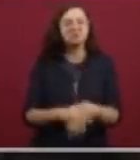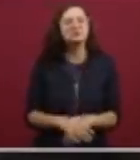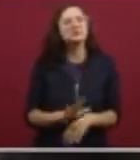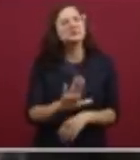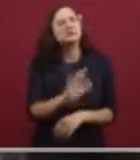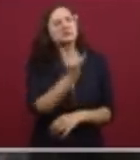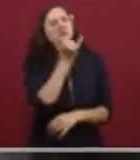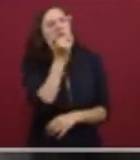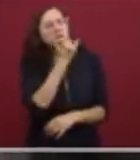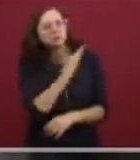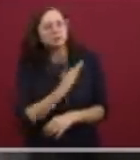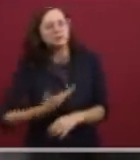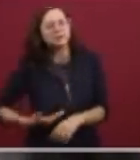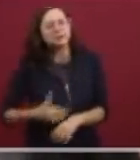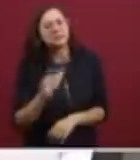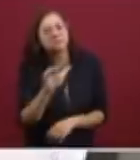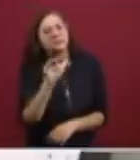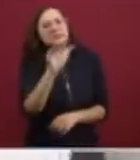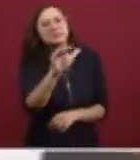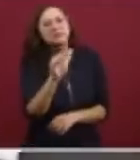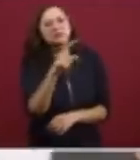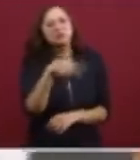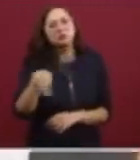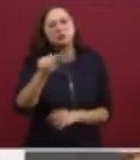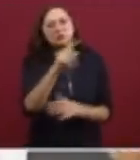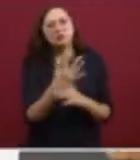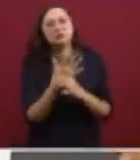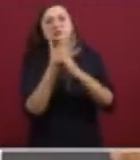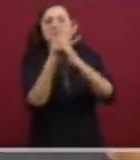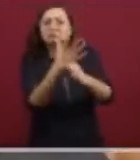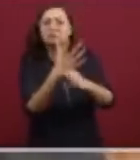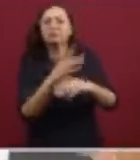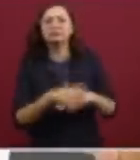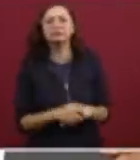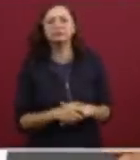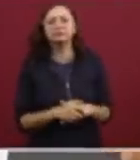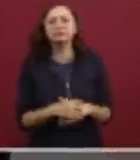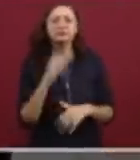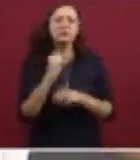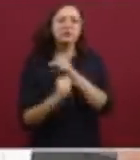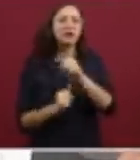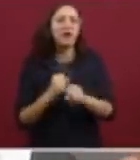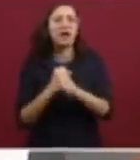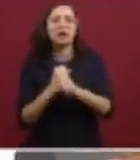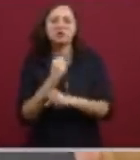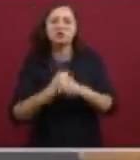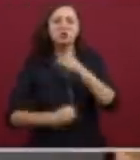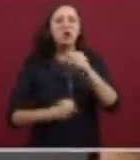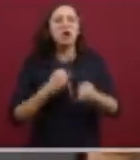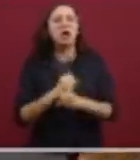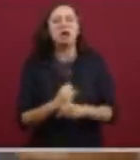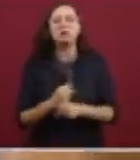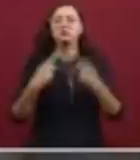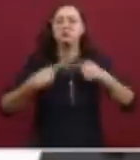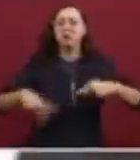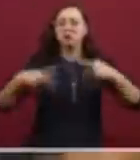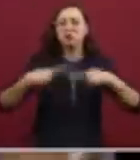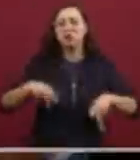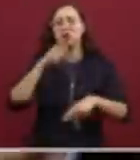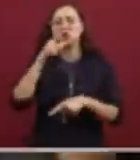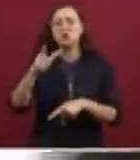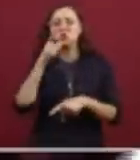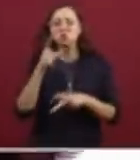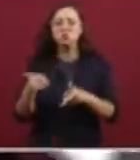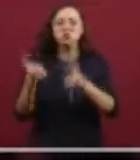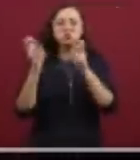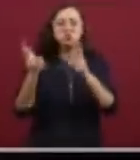a ir contra todos aquellos que se han robado por años la energía eléctrica,